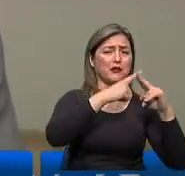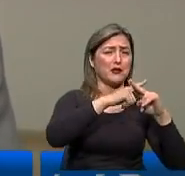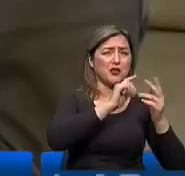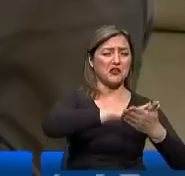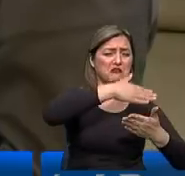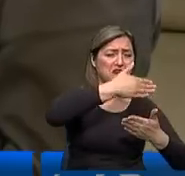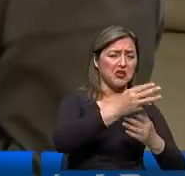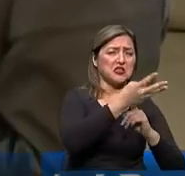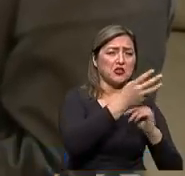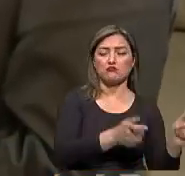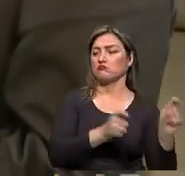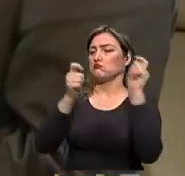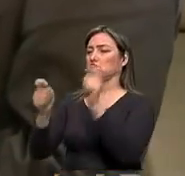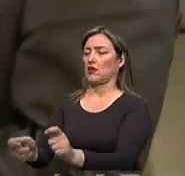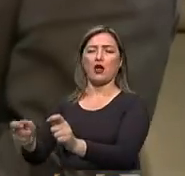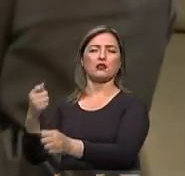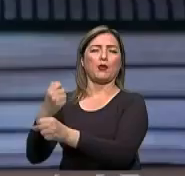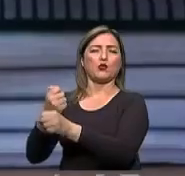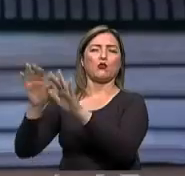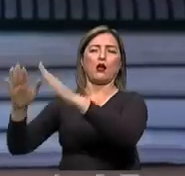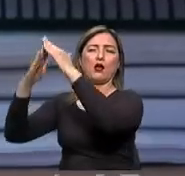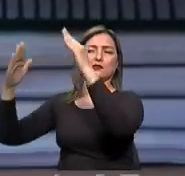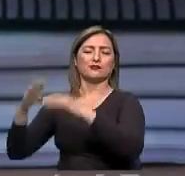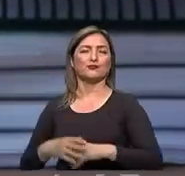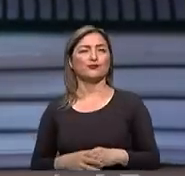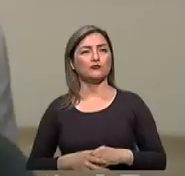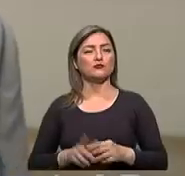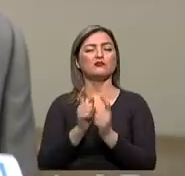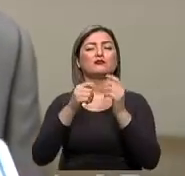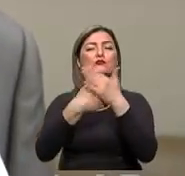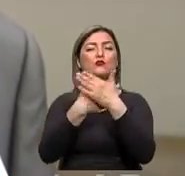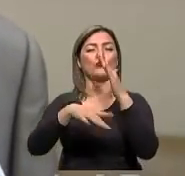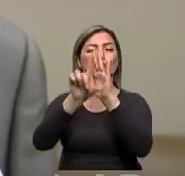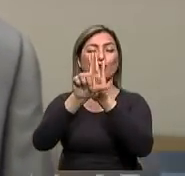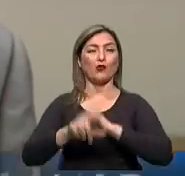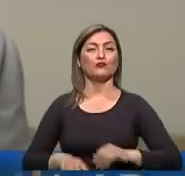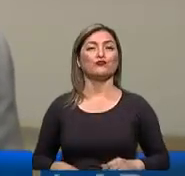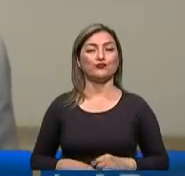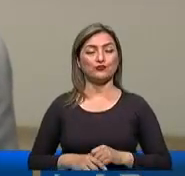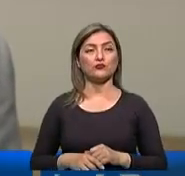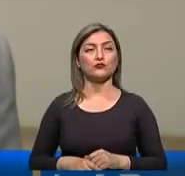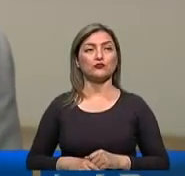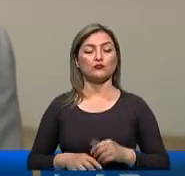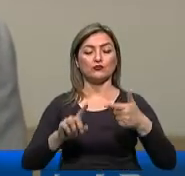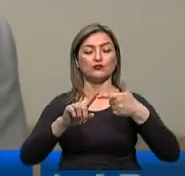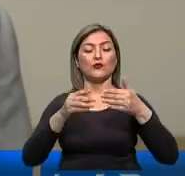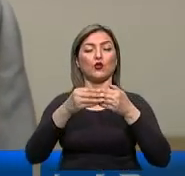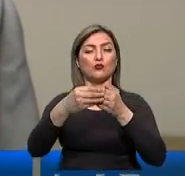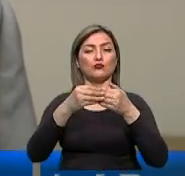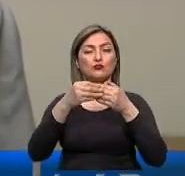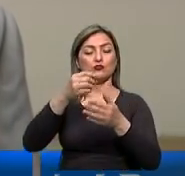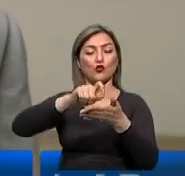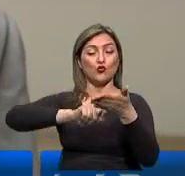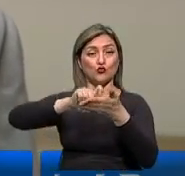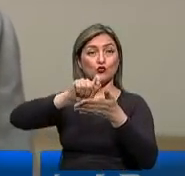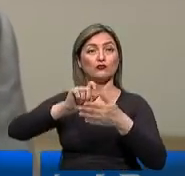son básicos. El ministro explica también otros cambios que traerá la nueva ley. Encontraremos una flexibilidad en la contratación a